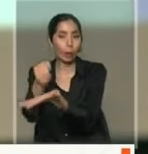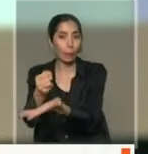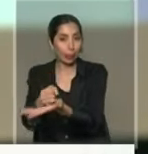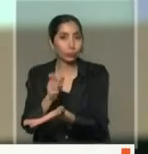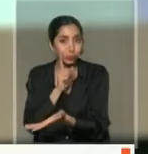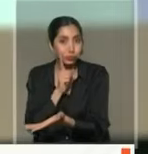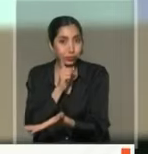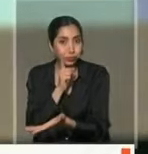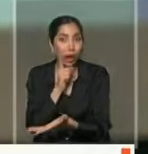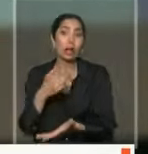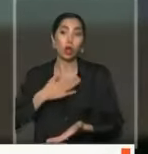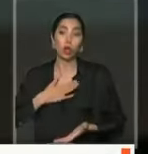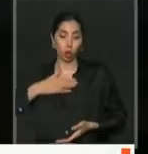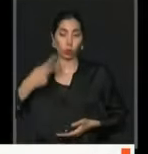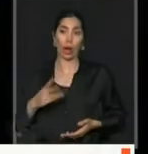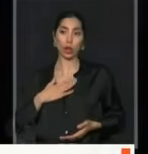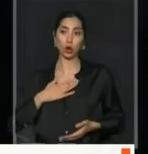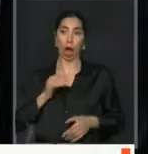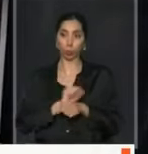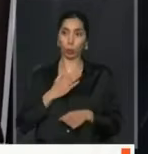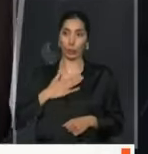ellos eran los dueños y se contase de que no lo eran.